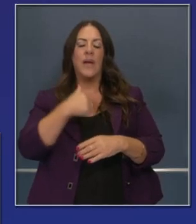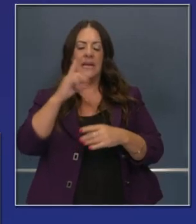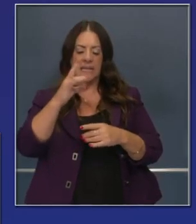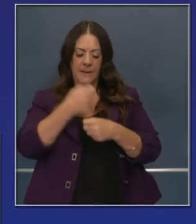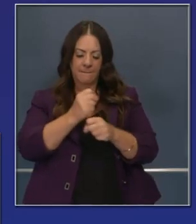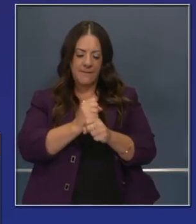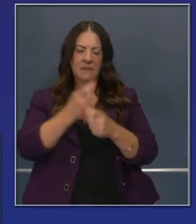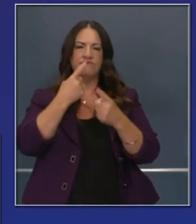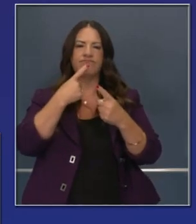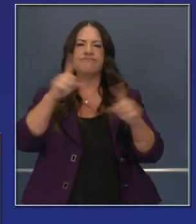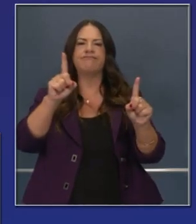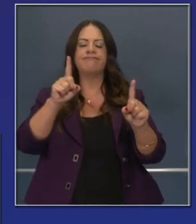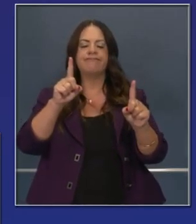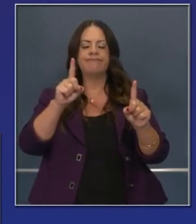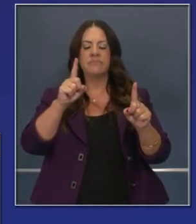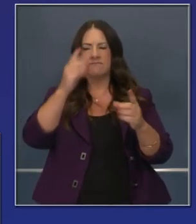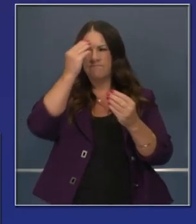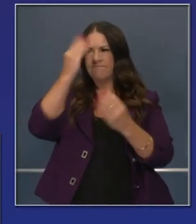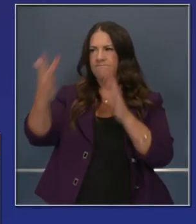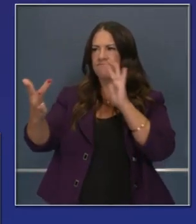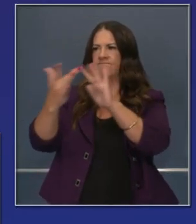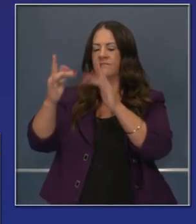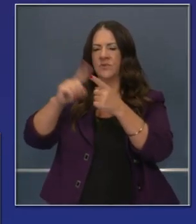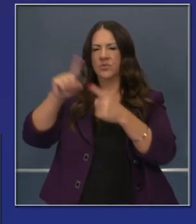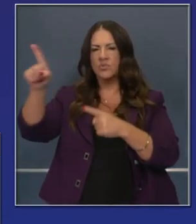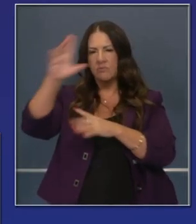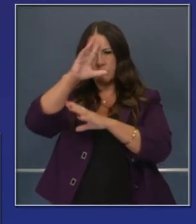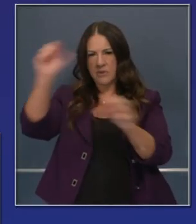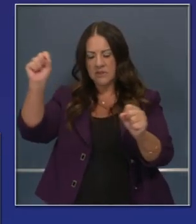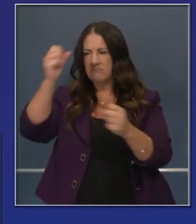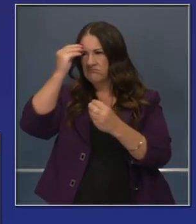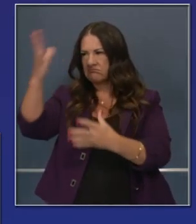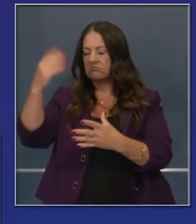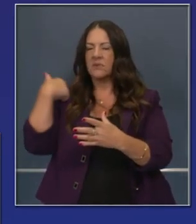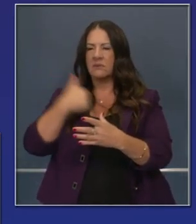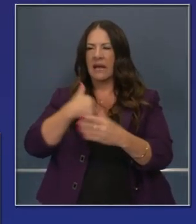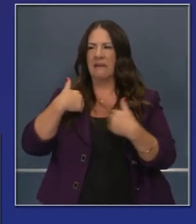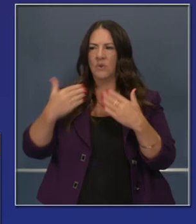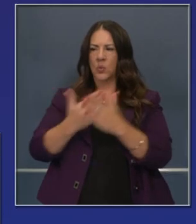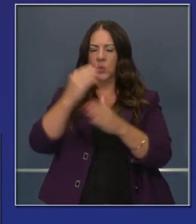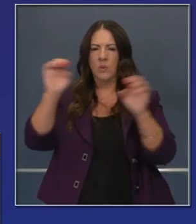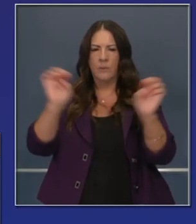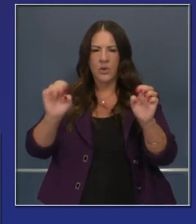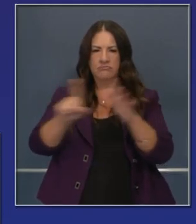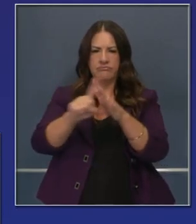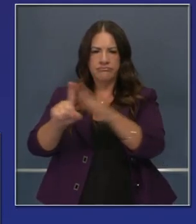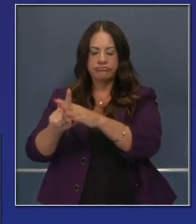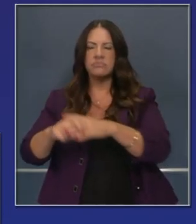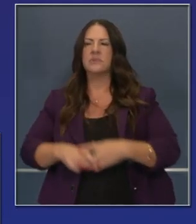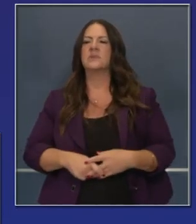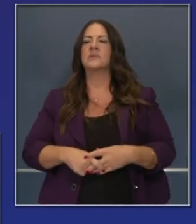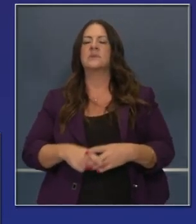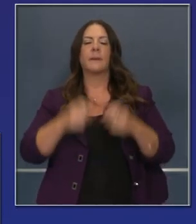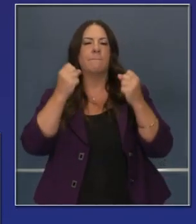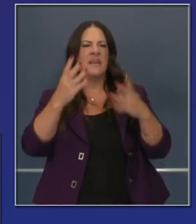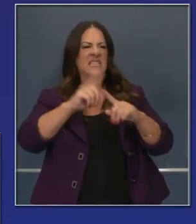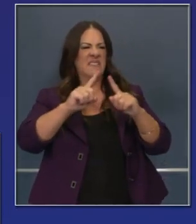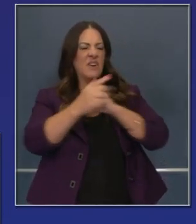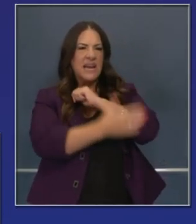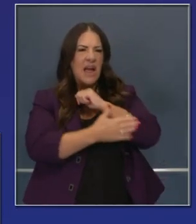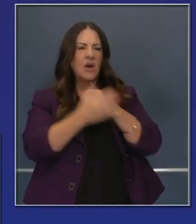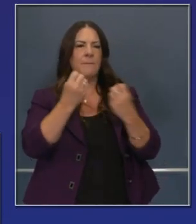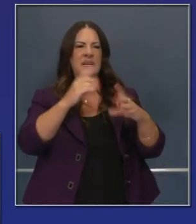diferencia increíblemente. También, en relación a abordar las necesidades de individuos